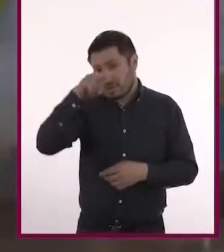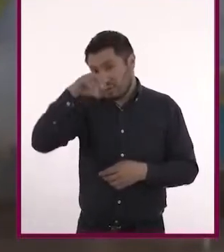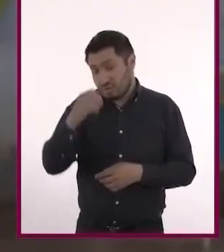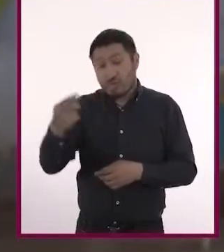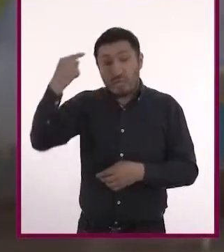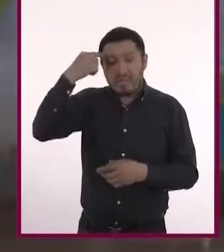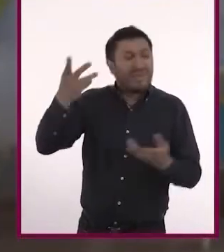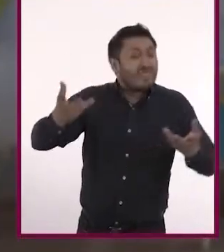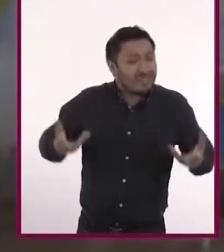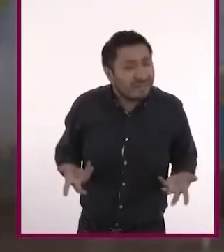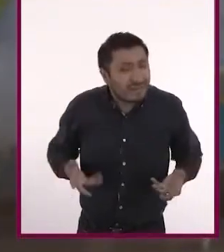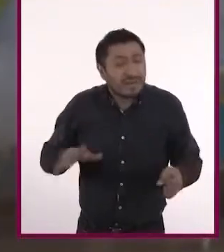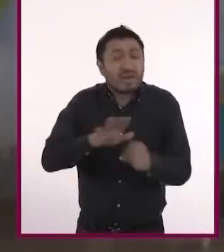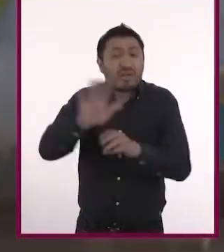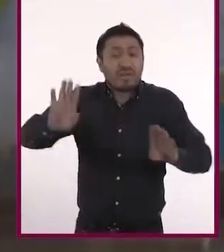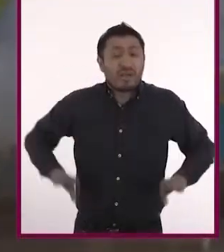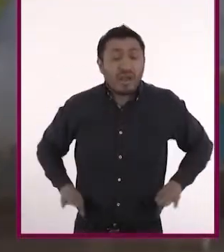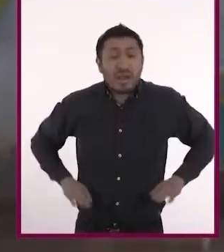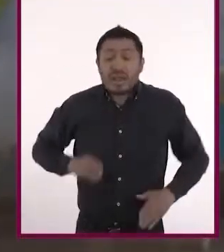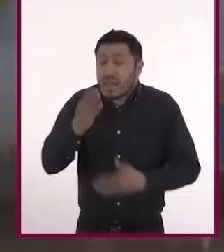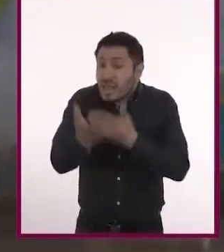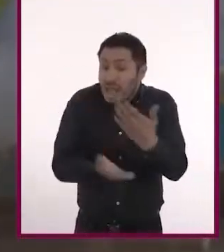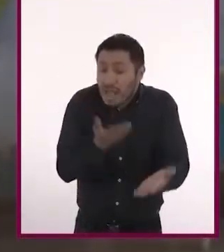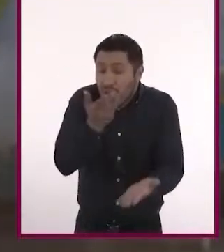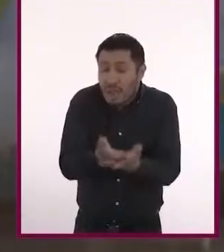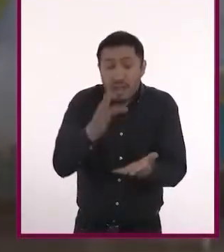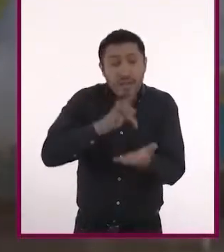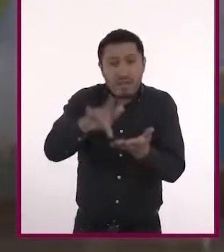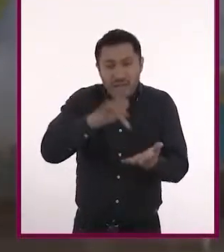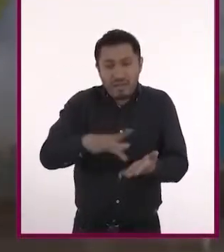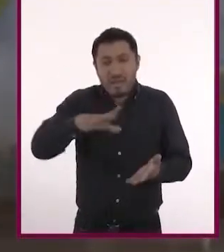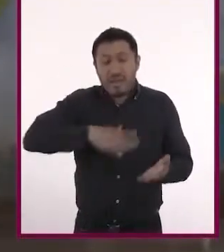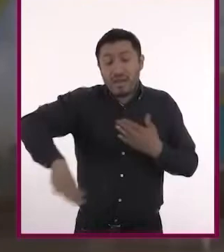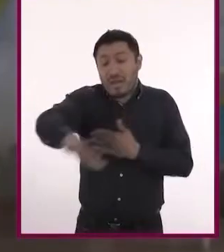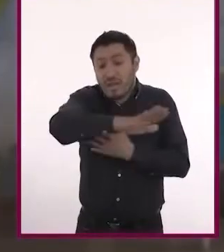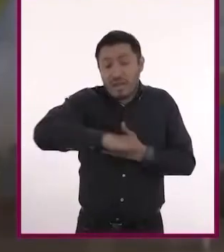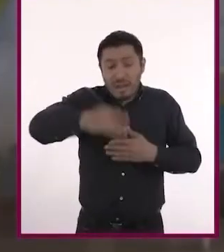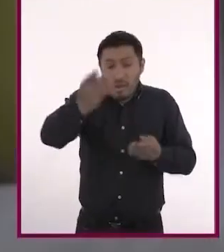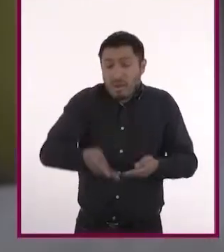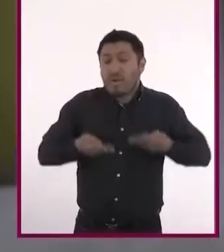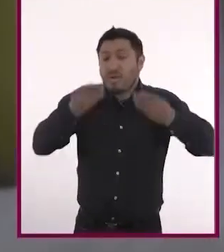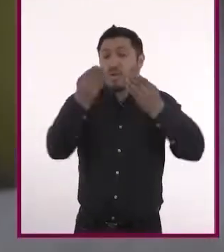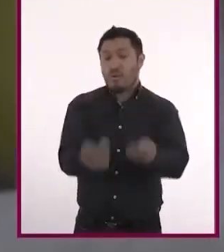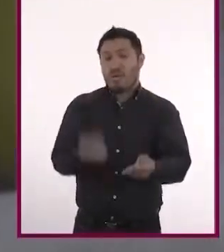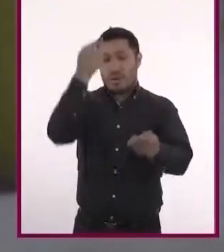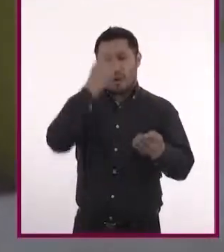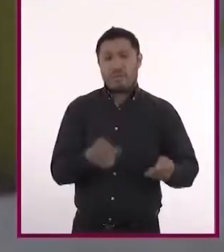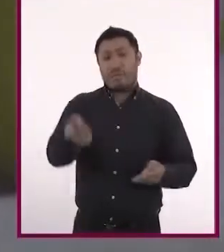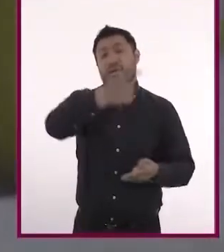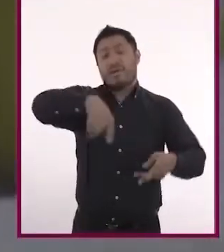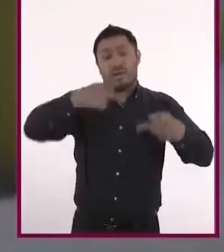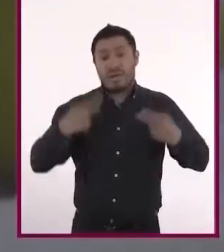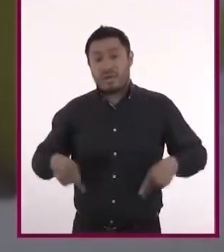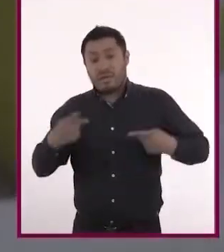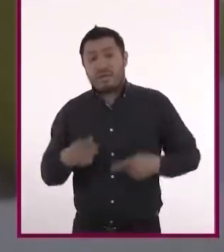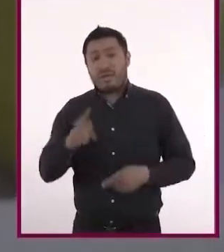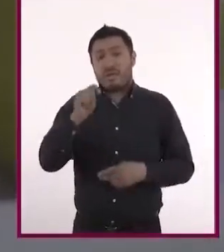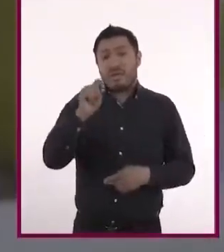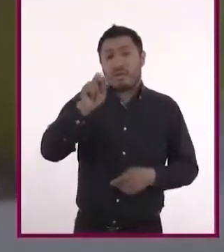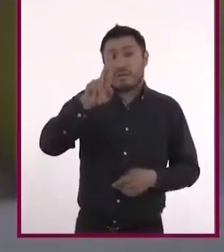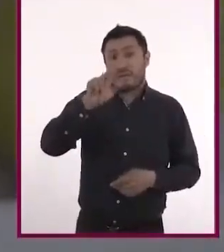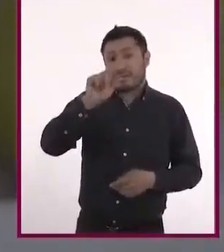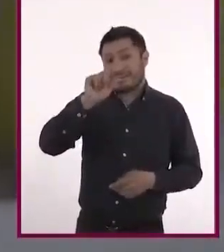¿Qué condiciones, apoyos o servicios ofrece nuestra sociedad para atender a las personas con algún trastorno